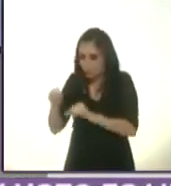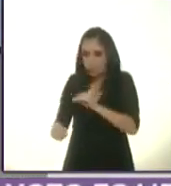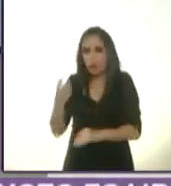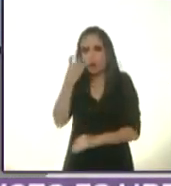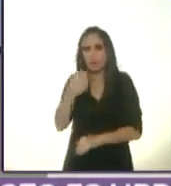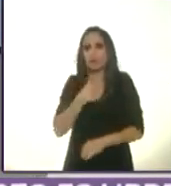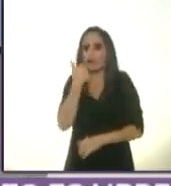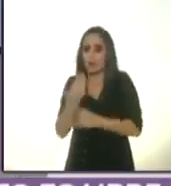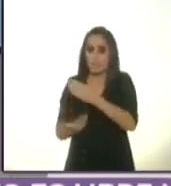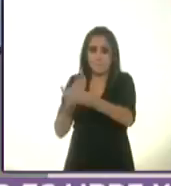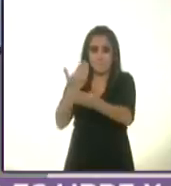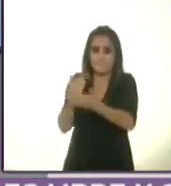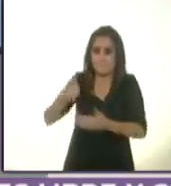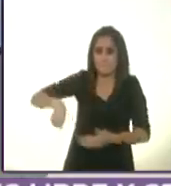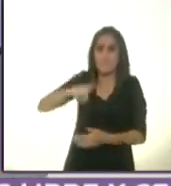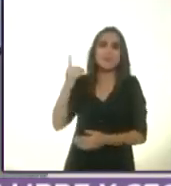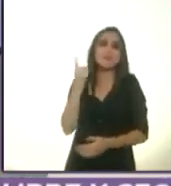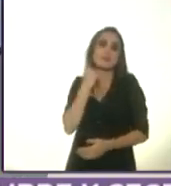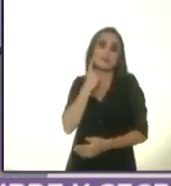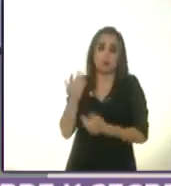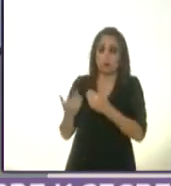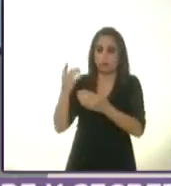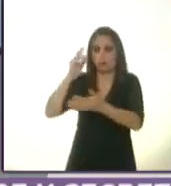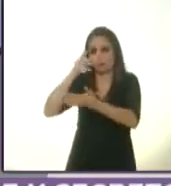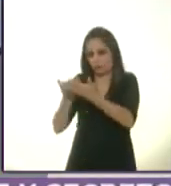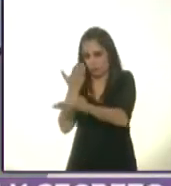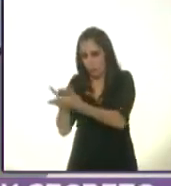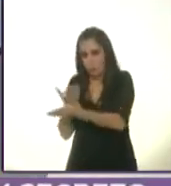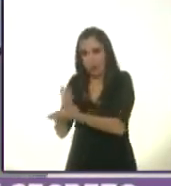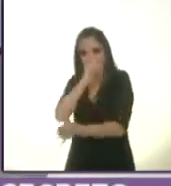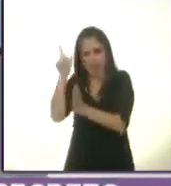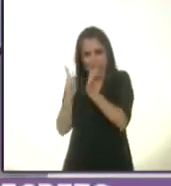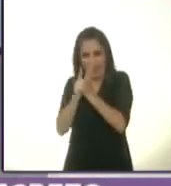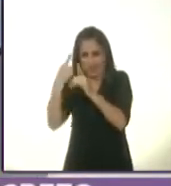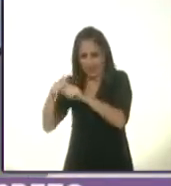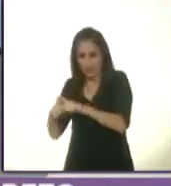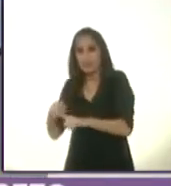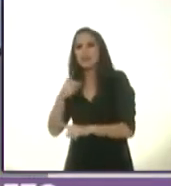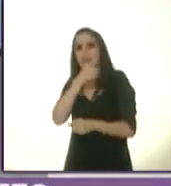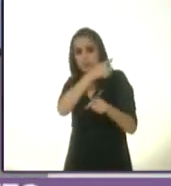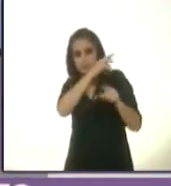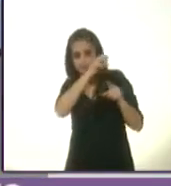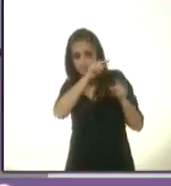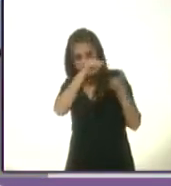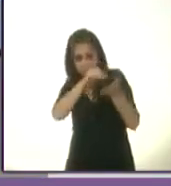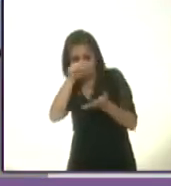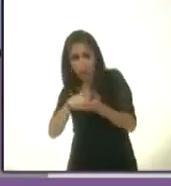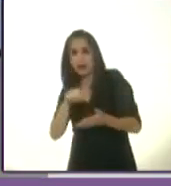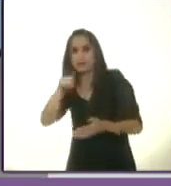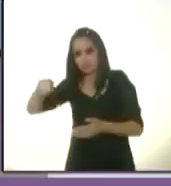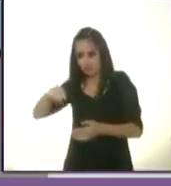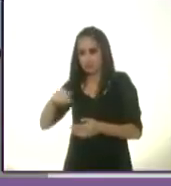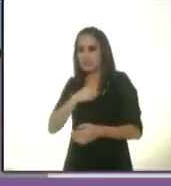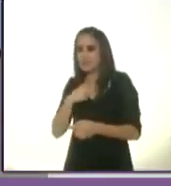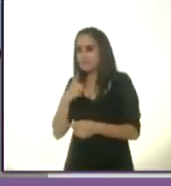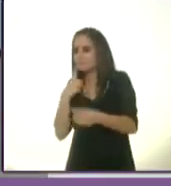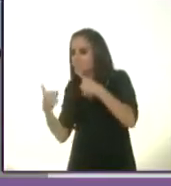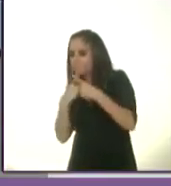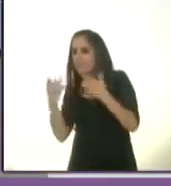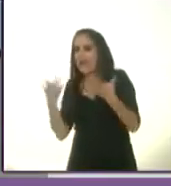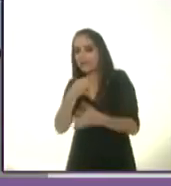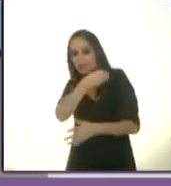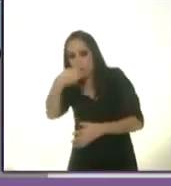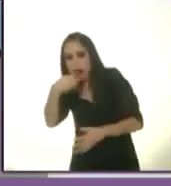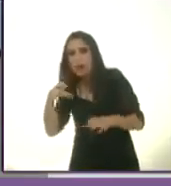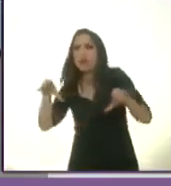que los legisladores de todas estas entidades federativas también tengan un espacio de coordinación para poder definir medidas